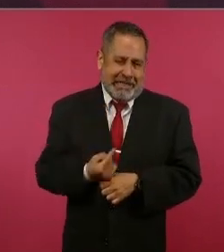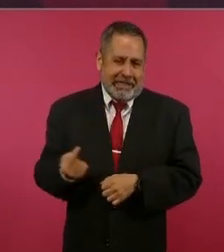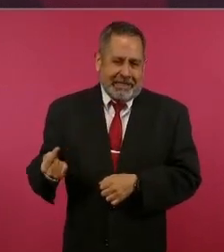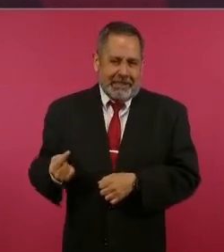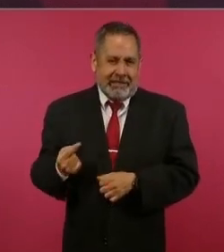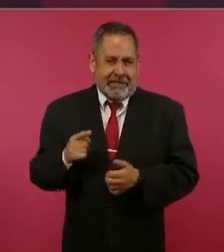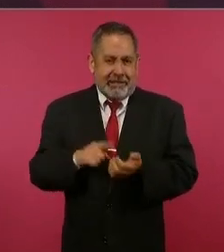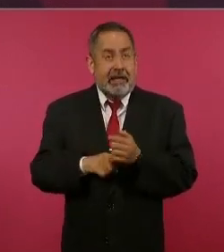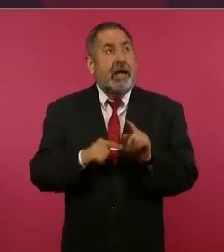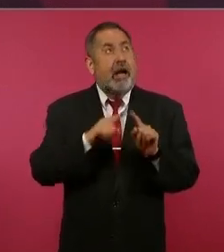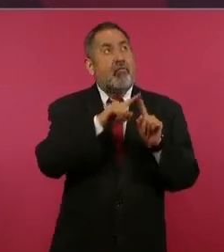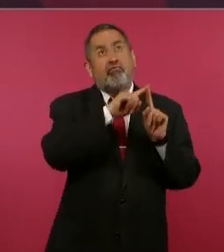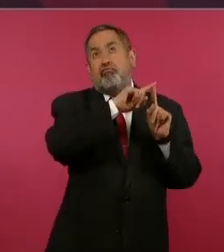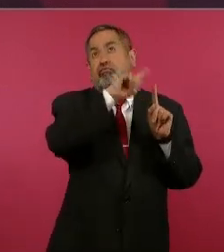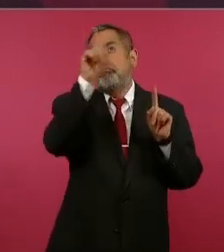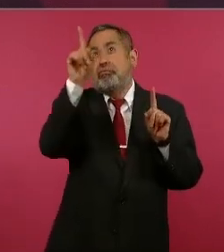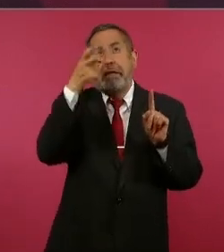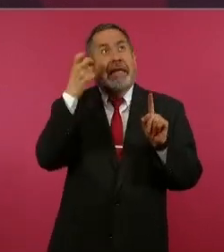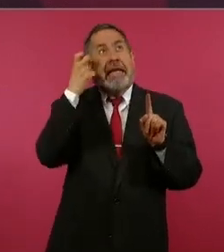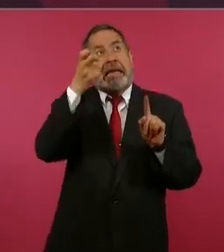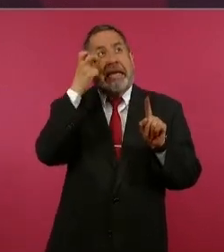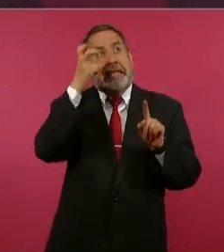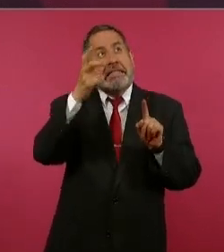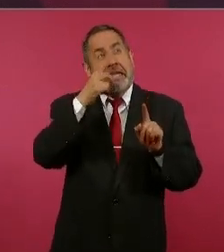Ahí van los satélites.